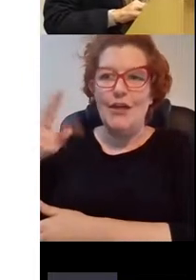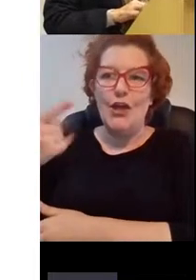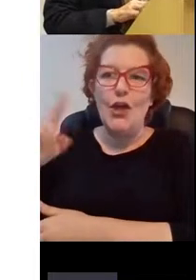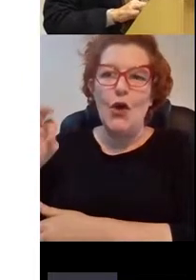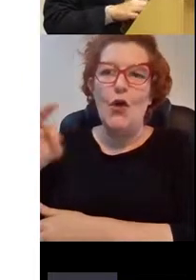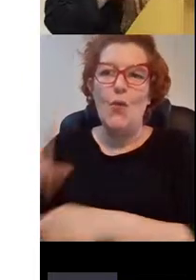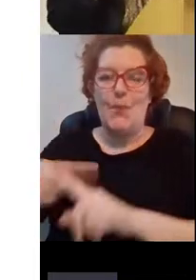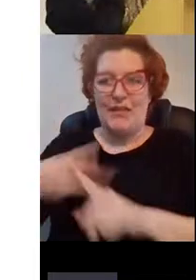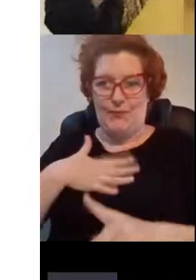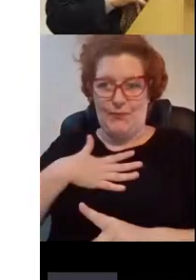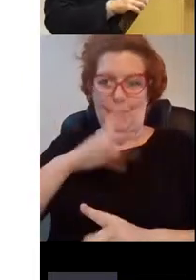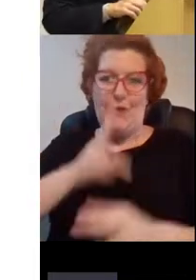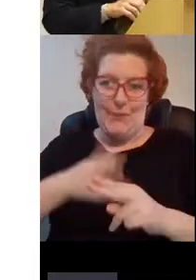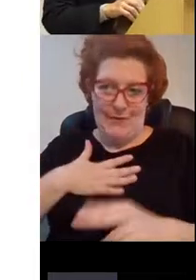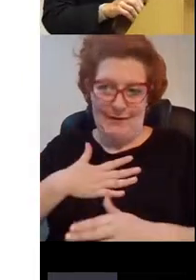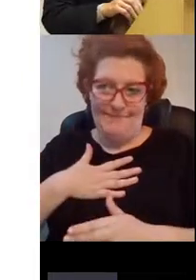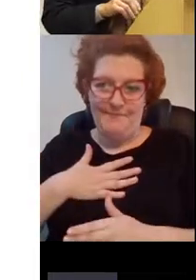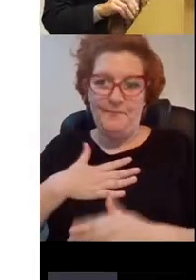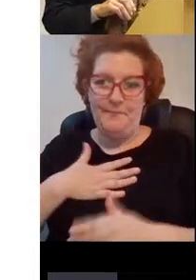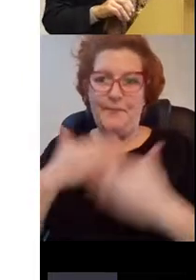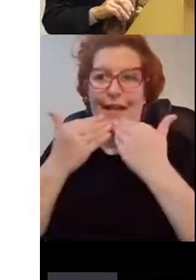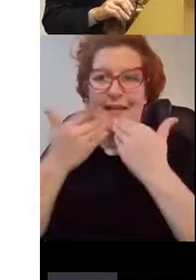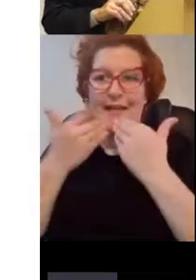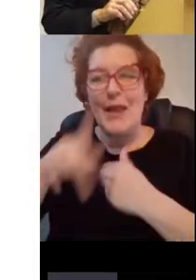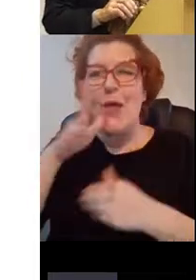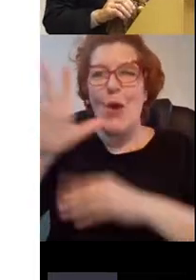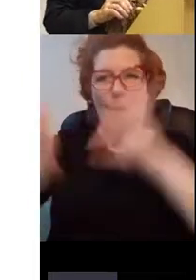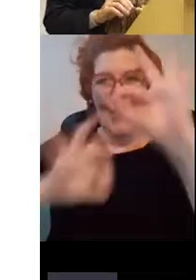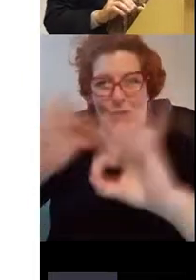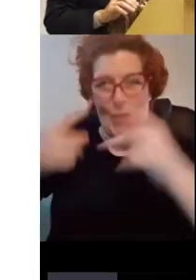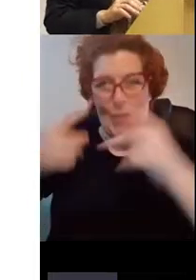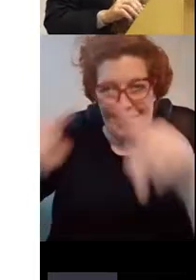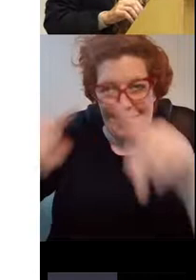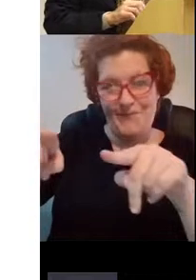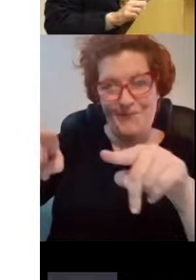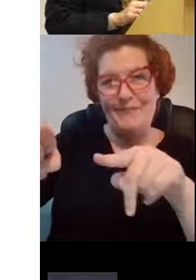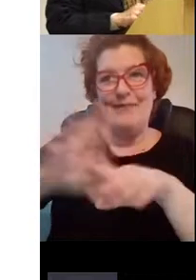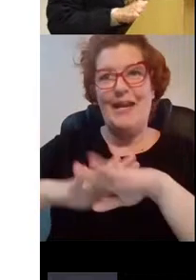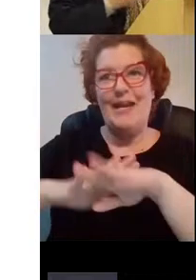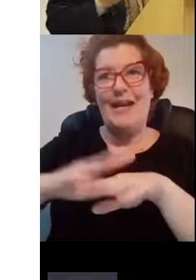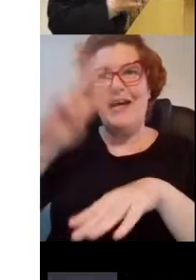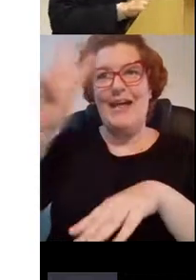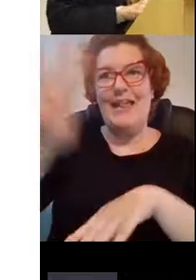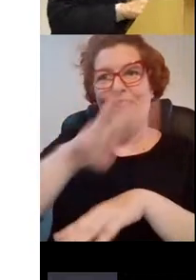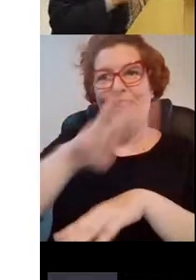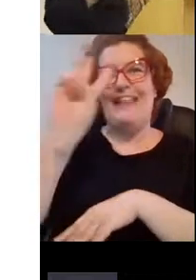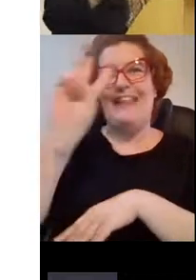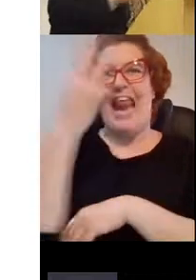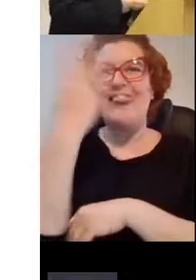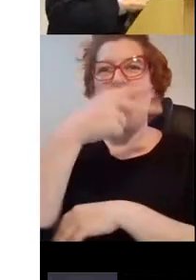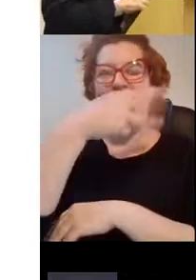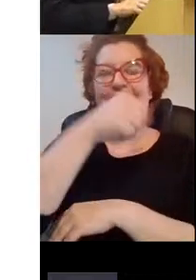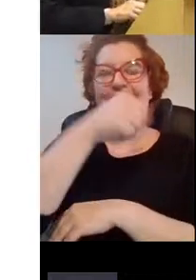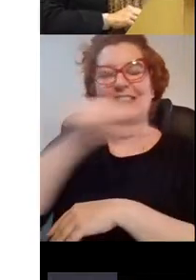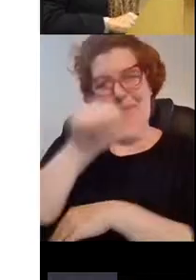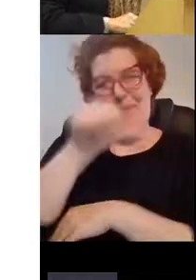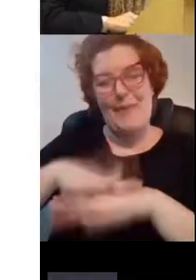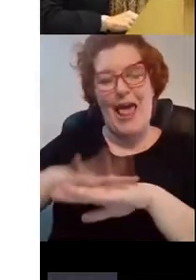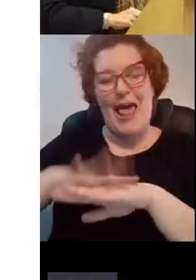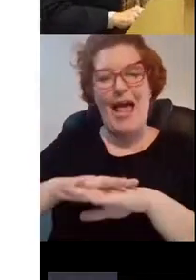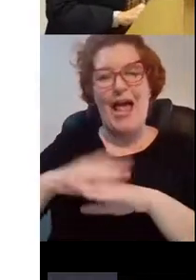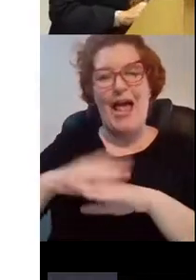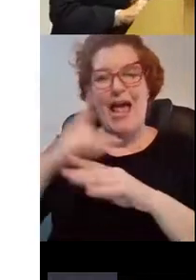y en el mío propio pues a la organización de esta tercera semana de innovación docente que nos ha